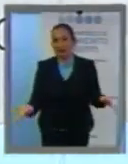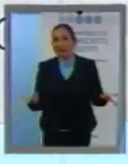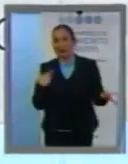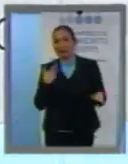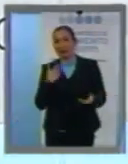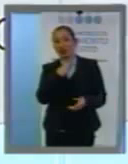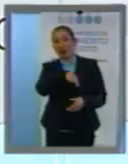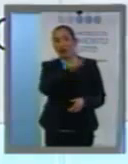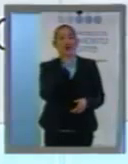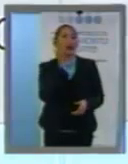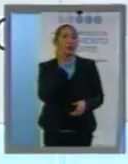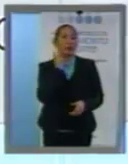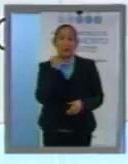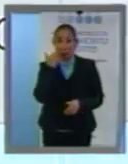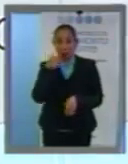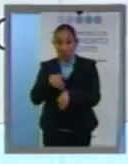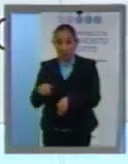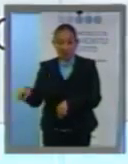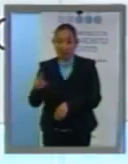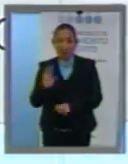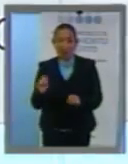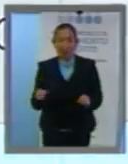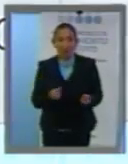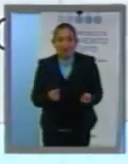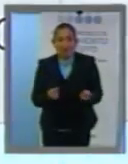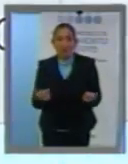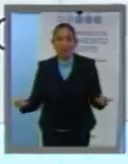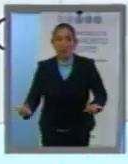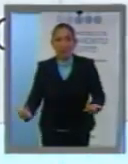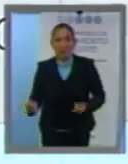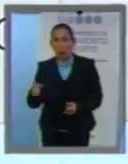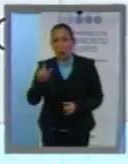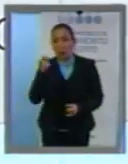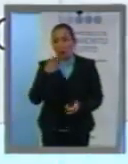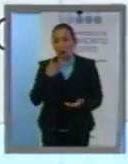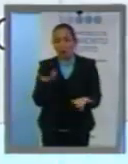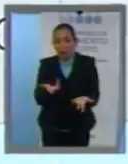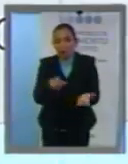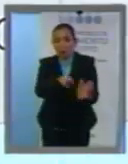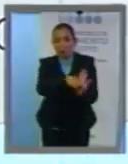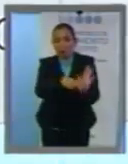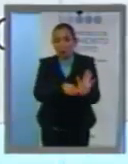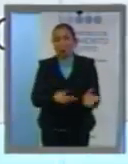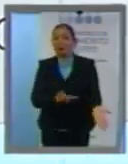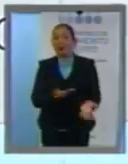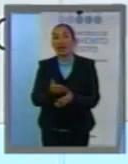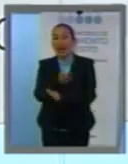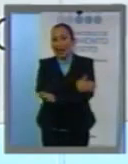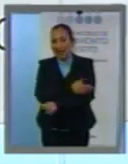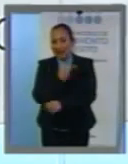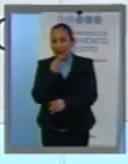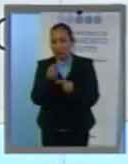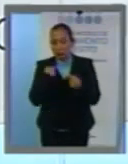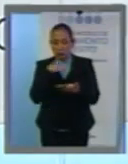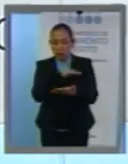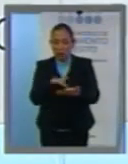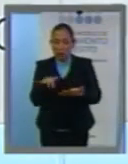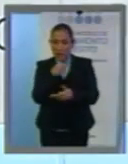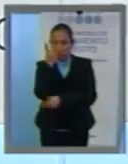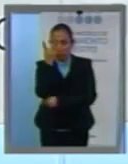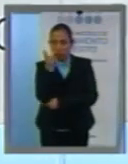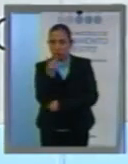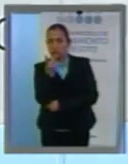legisladores quisieran, y bueno, pero esa es la realidad que tenemos, algo habrá que hacer con ella. Antes de darle la palabra, voy a leer dos